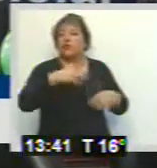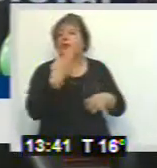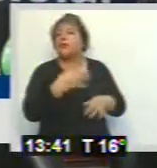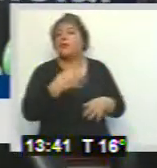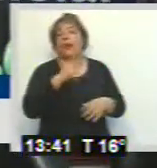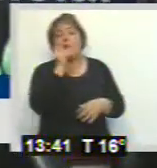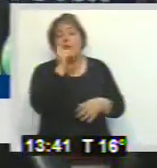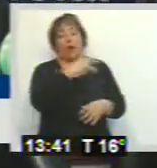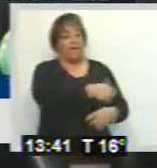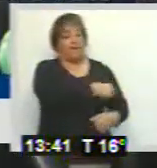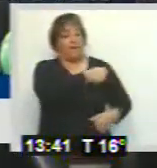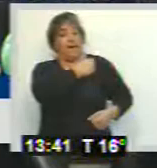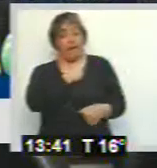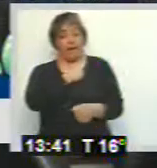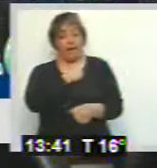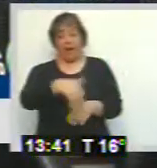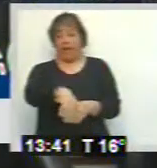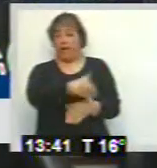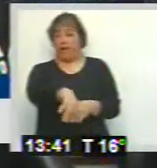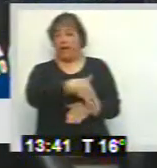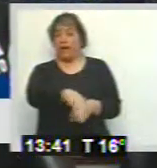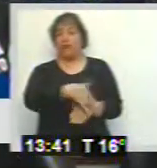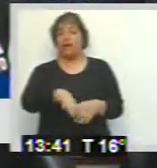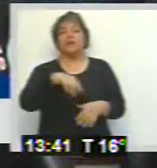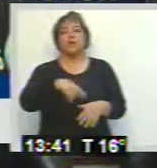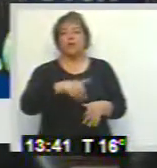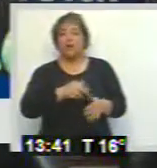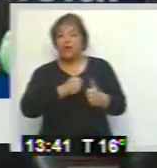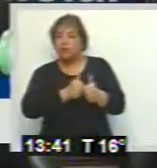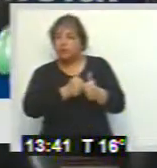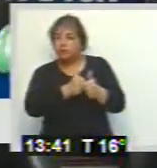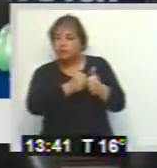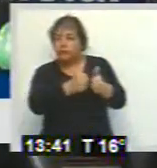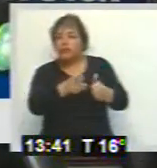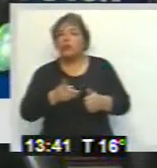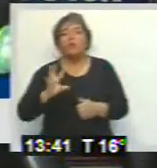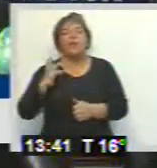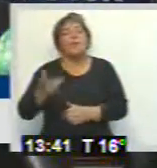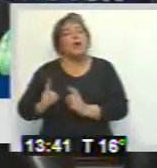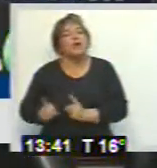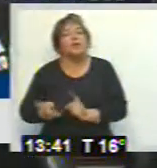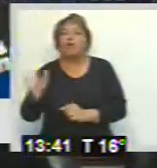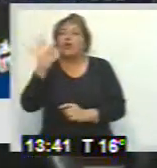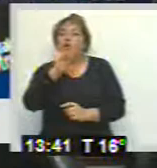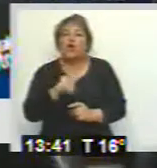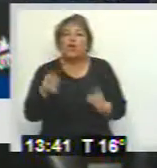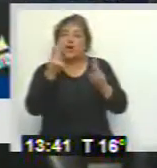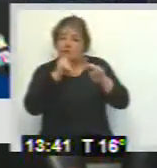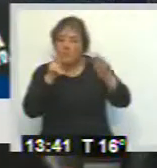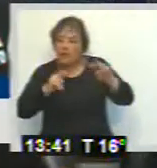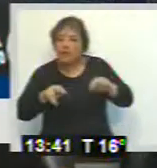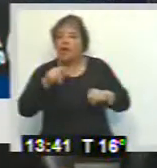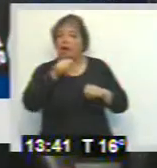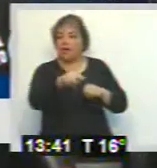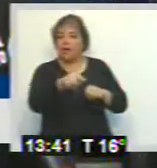llevan carteras en la vía pública. Entonces esto ya se estaba siguiendo, es una constante de todos los días, investigue estos hechos y